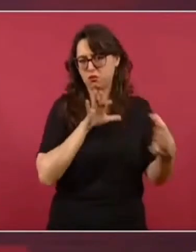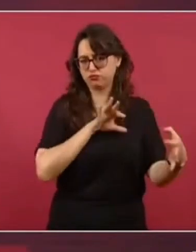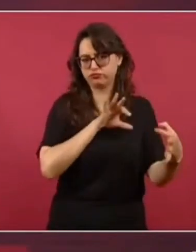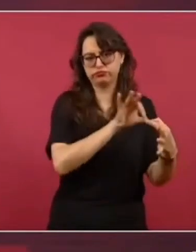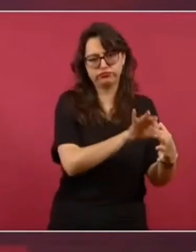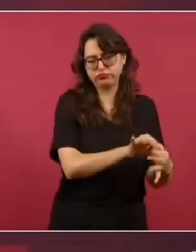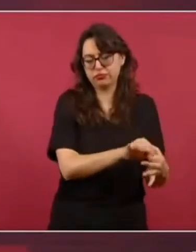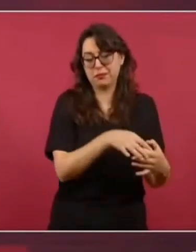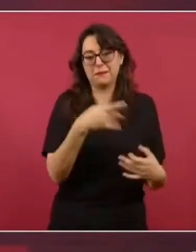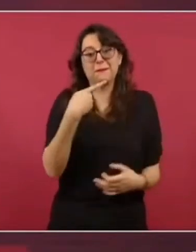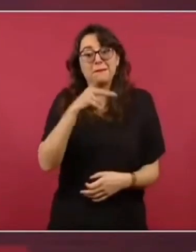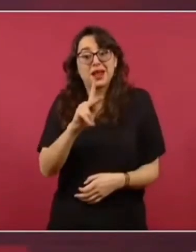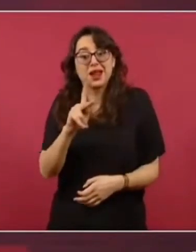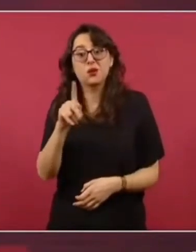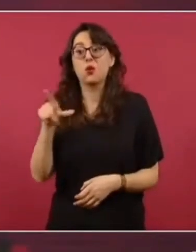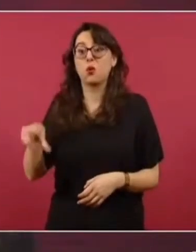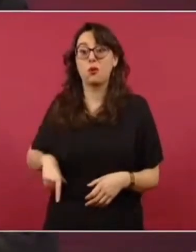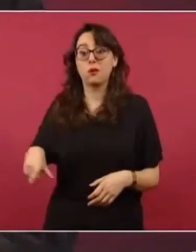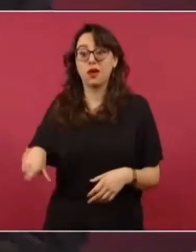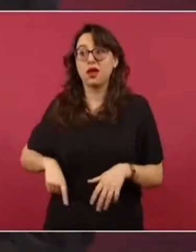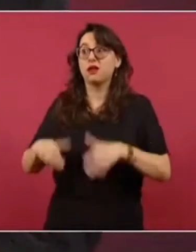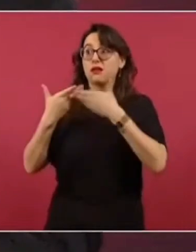y